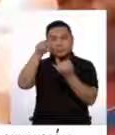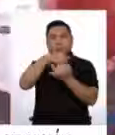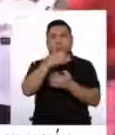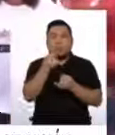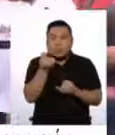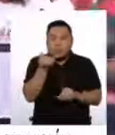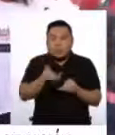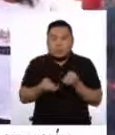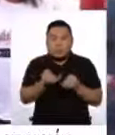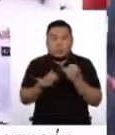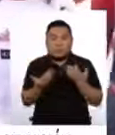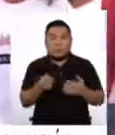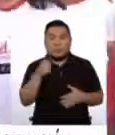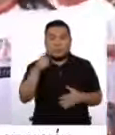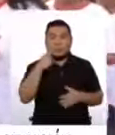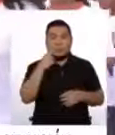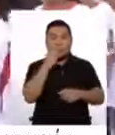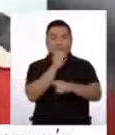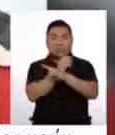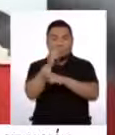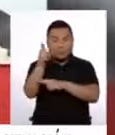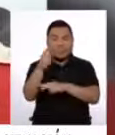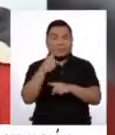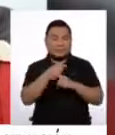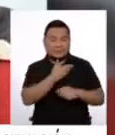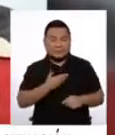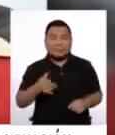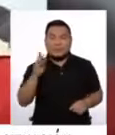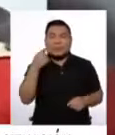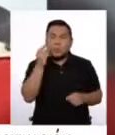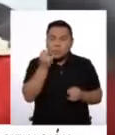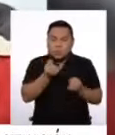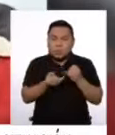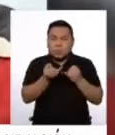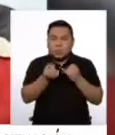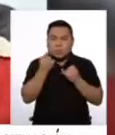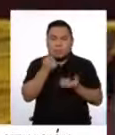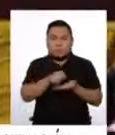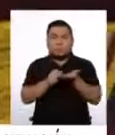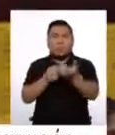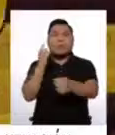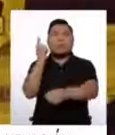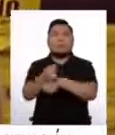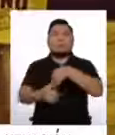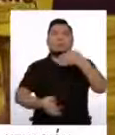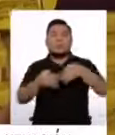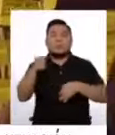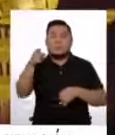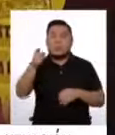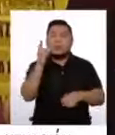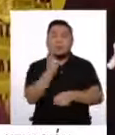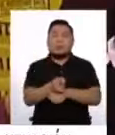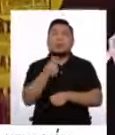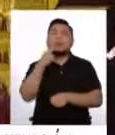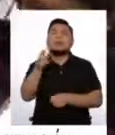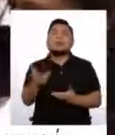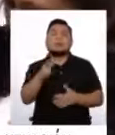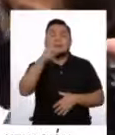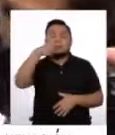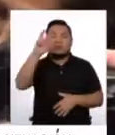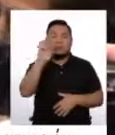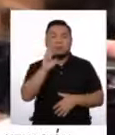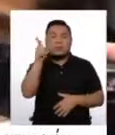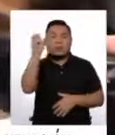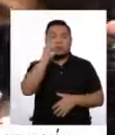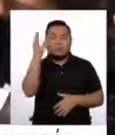final, entre ellos el del expresidente Ollantumala y Nadine Heredia, a quienes se les acusa de haber recibido tres millones de dólares de